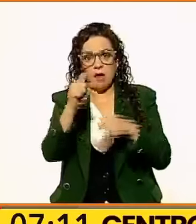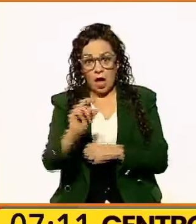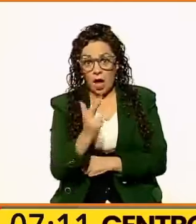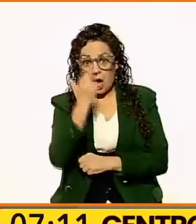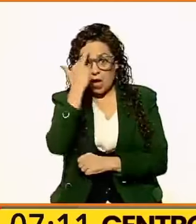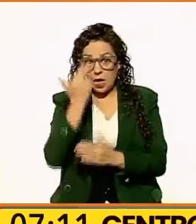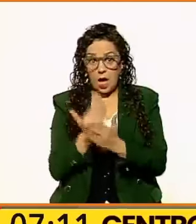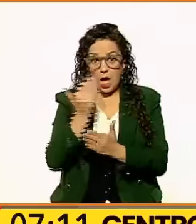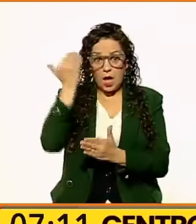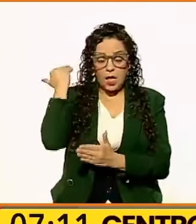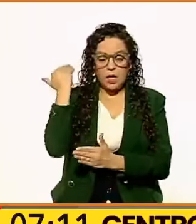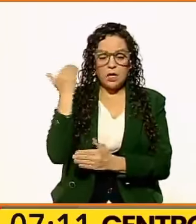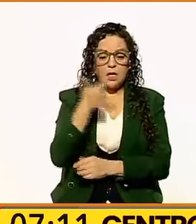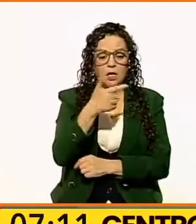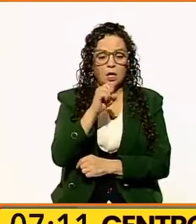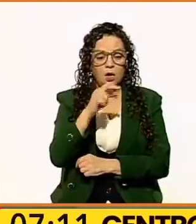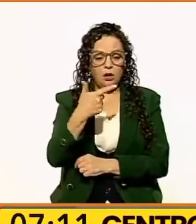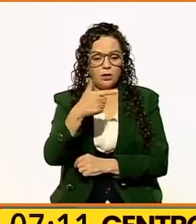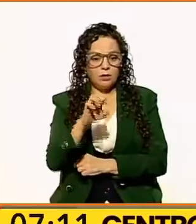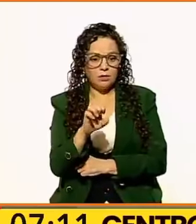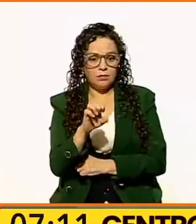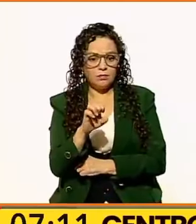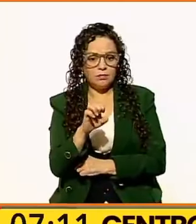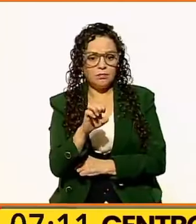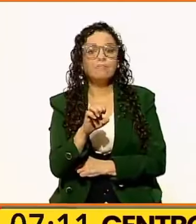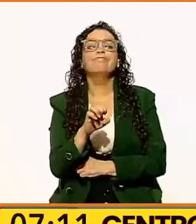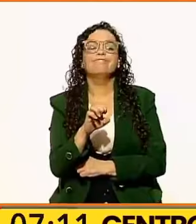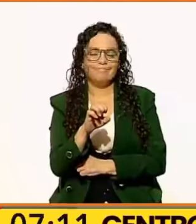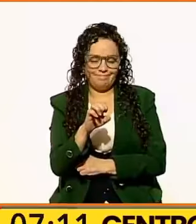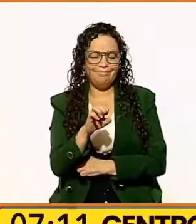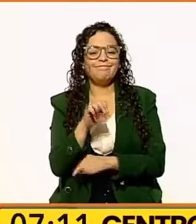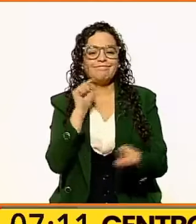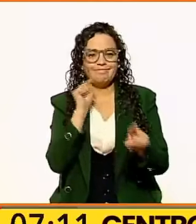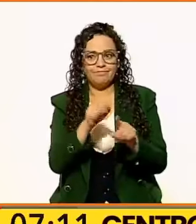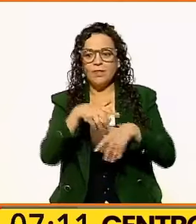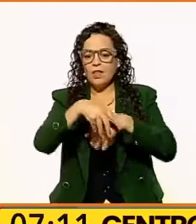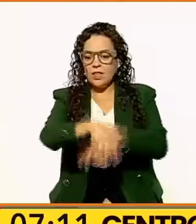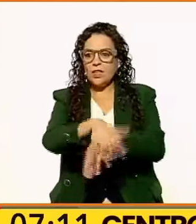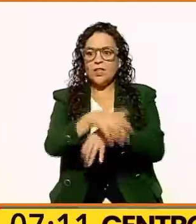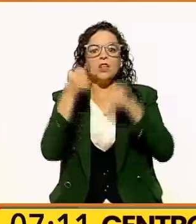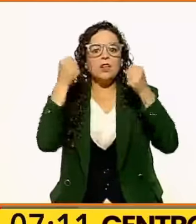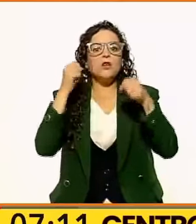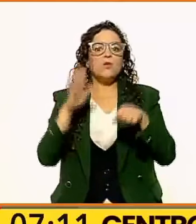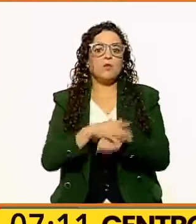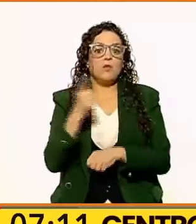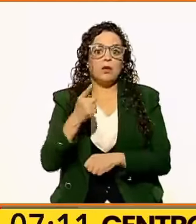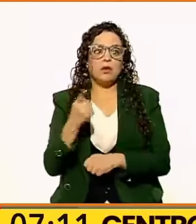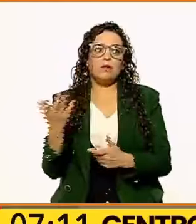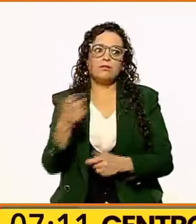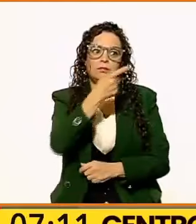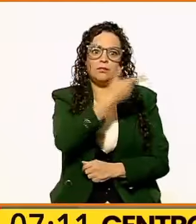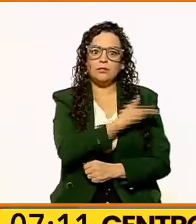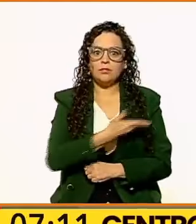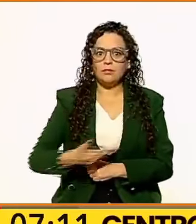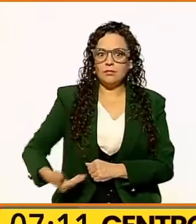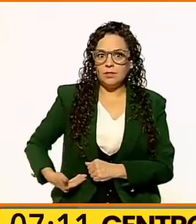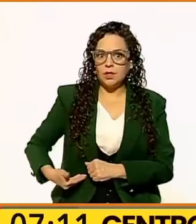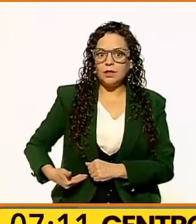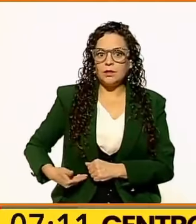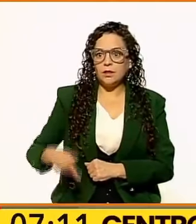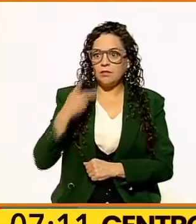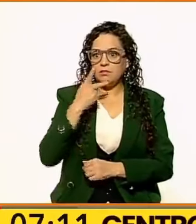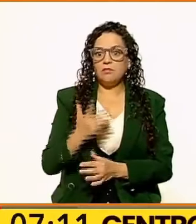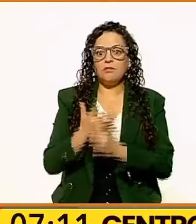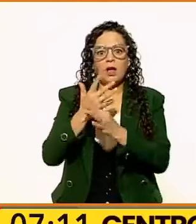sucedió en el caso de George Floyd, donde estas protestas también dieron origen a una respuesta por parte del presidente de querer invocar esta ley